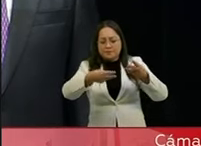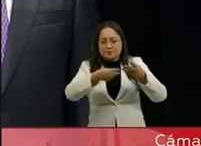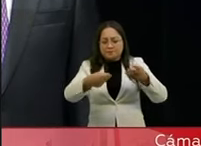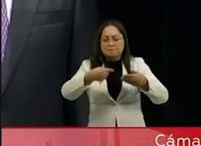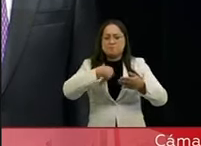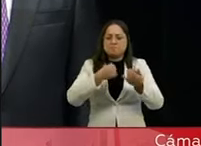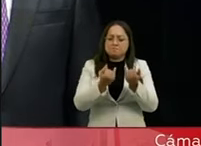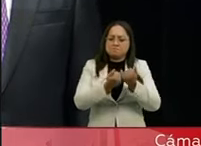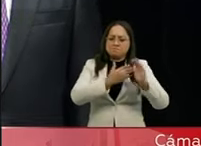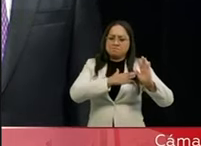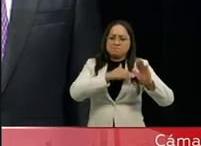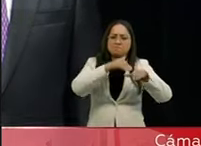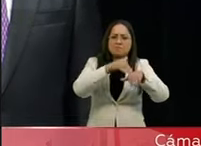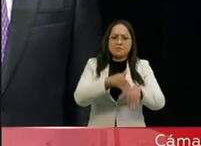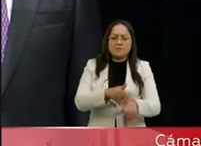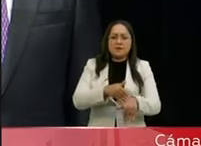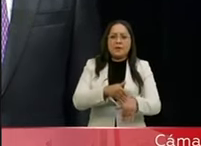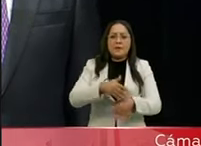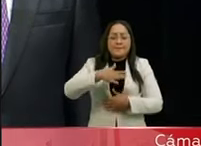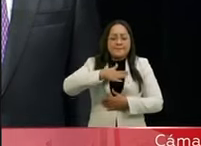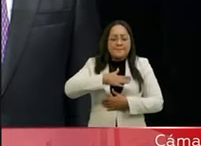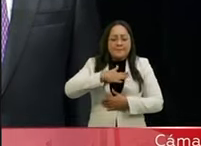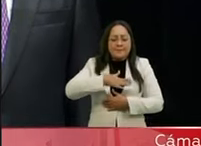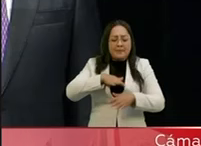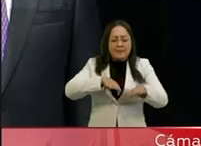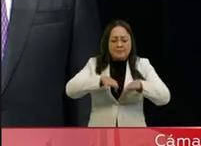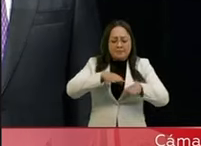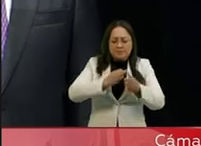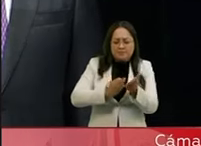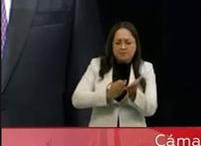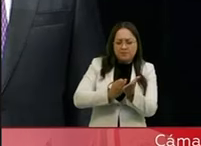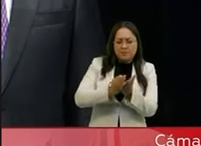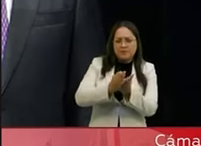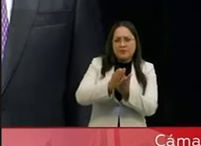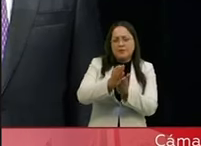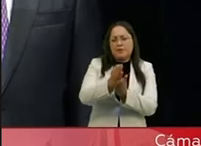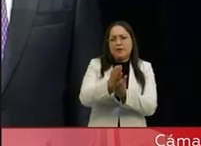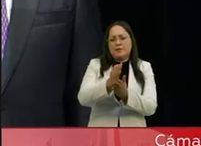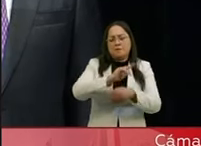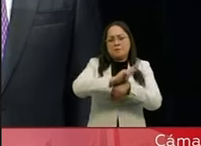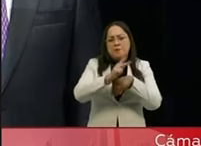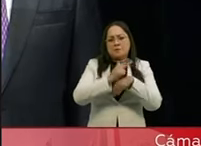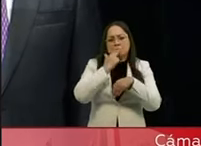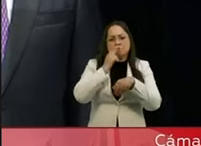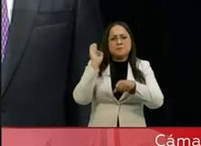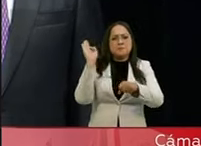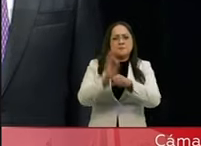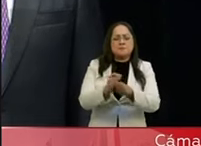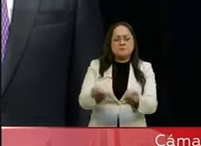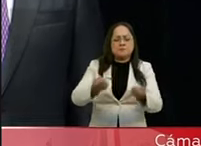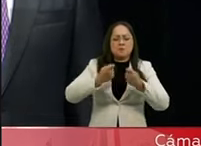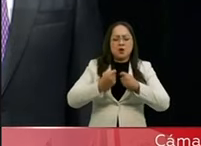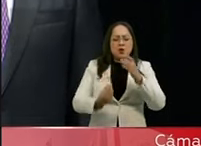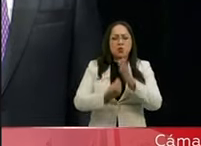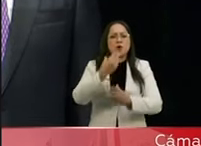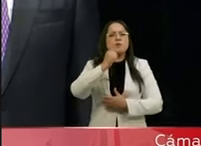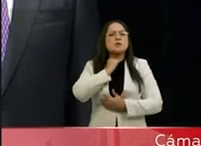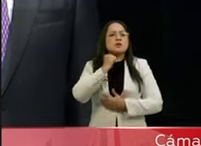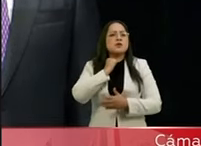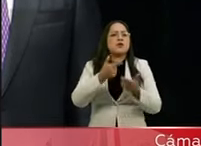de ella emanen, y desempeñar leal y patrióticamente el cargo de senador a la